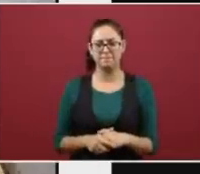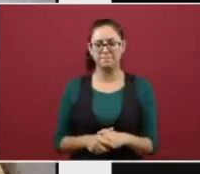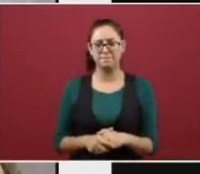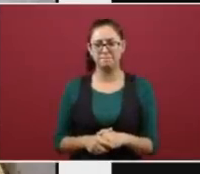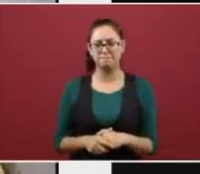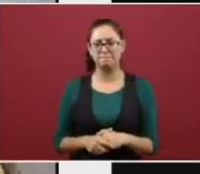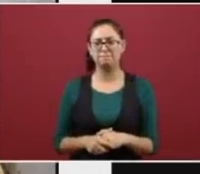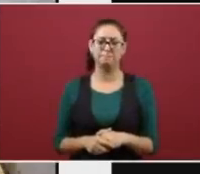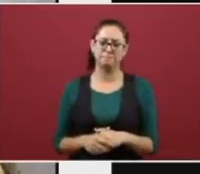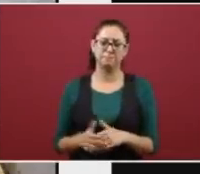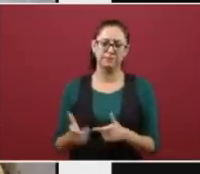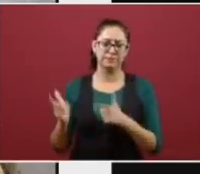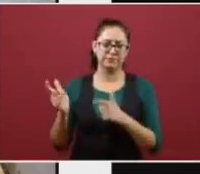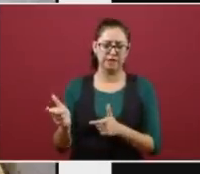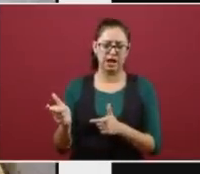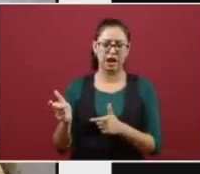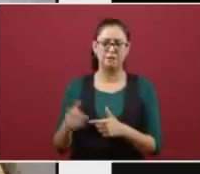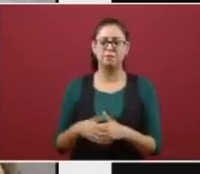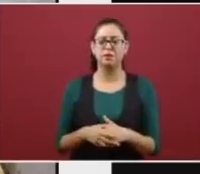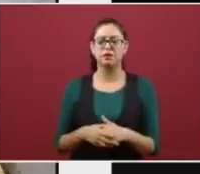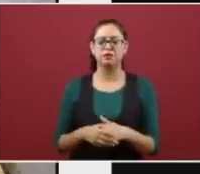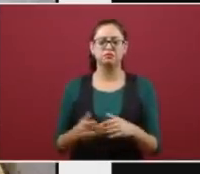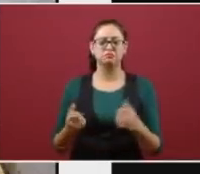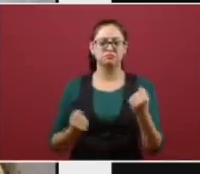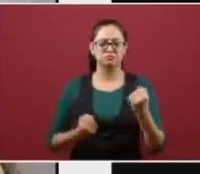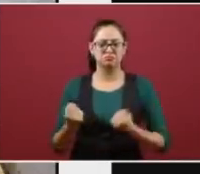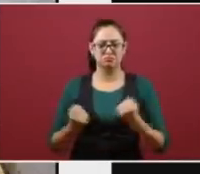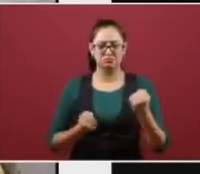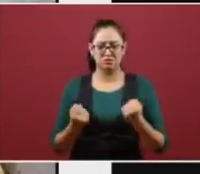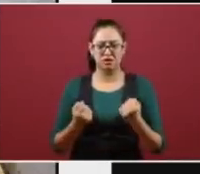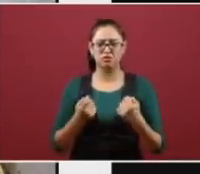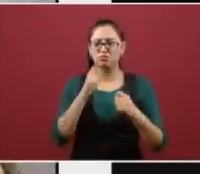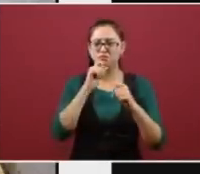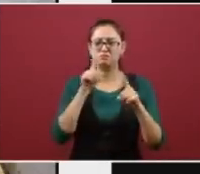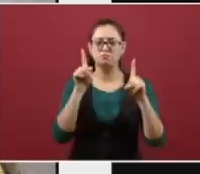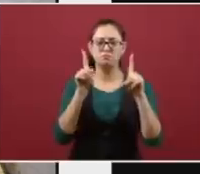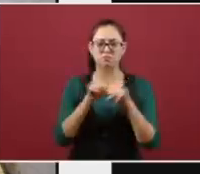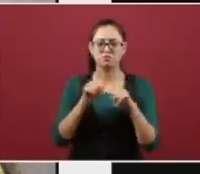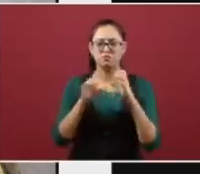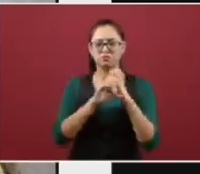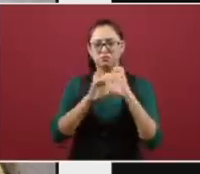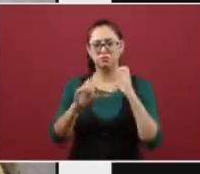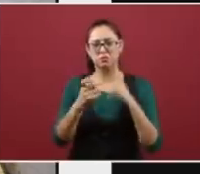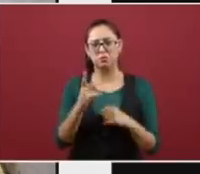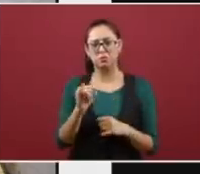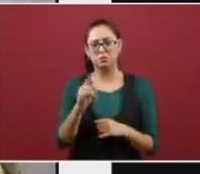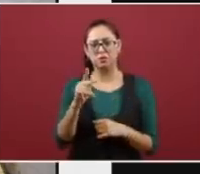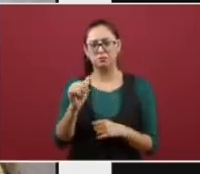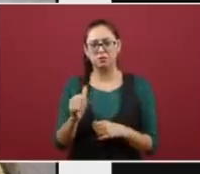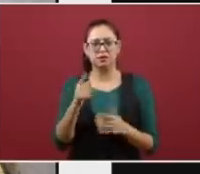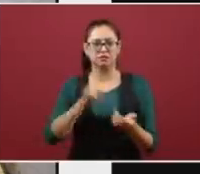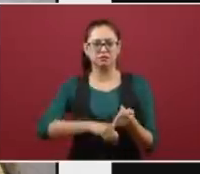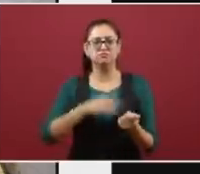por favor el armamento vehículos la cisterna que fue asegurada